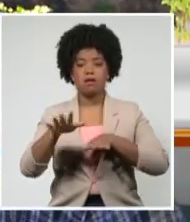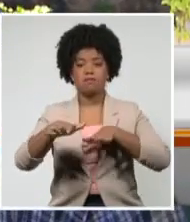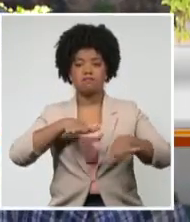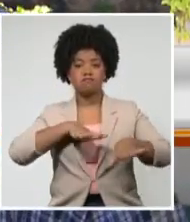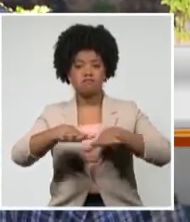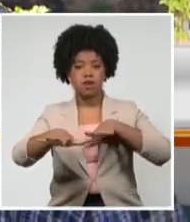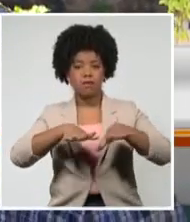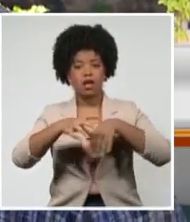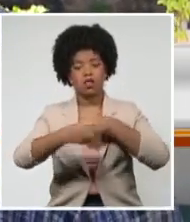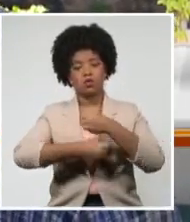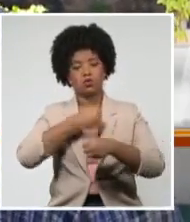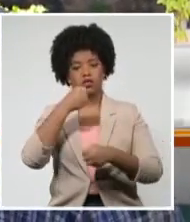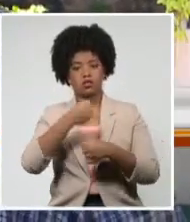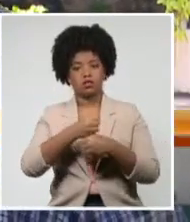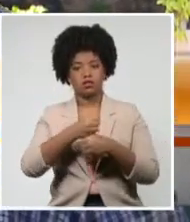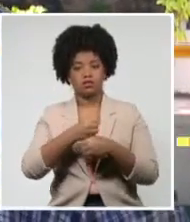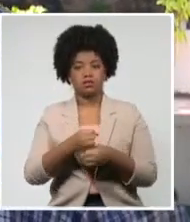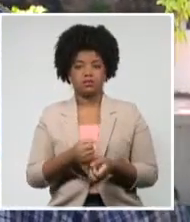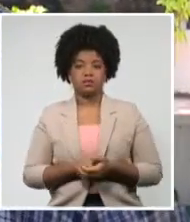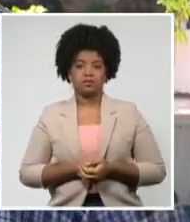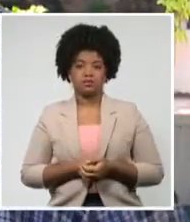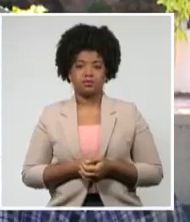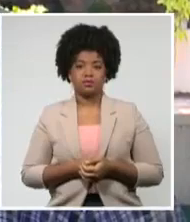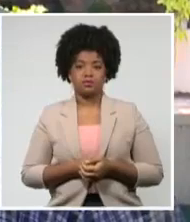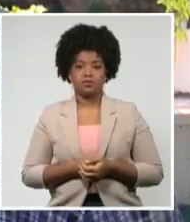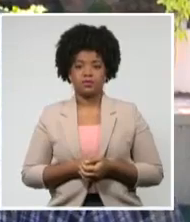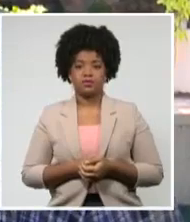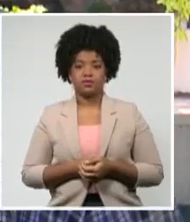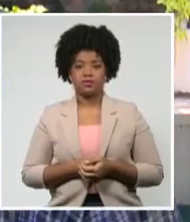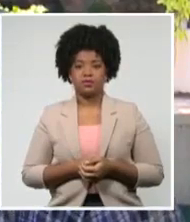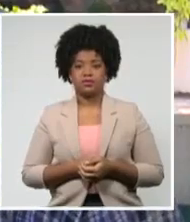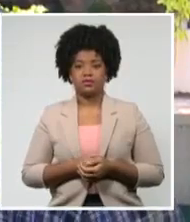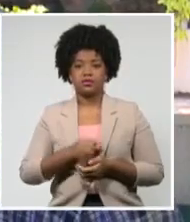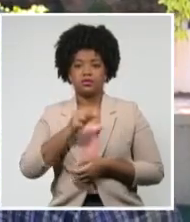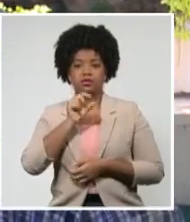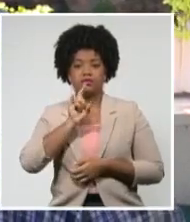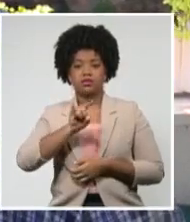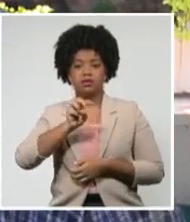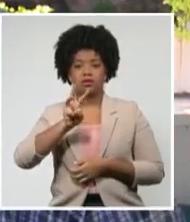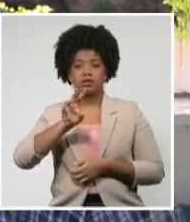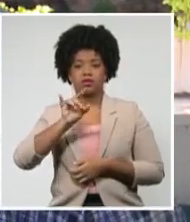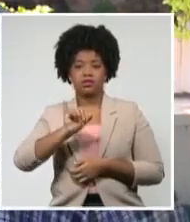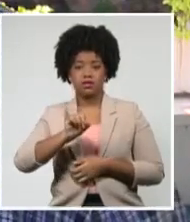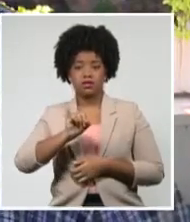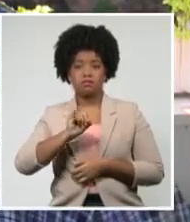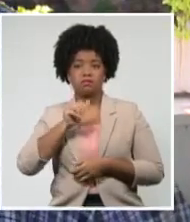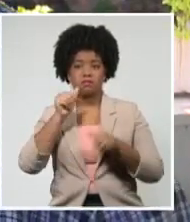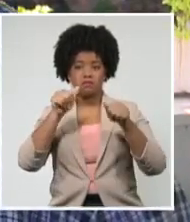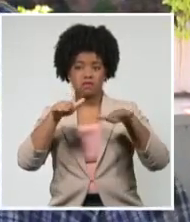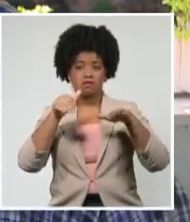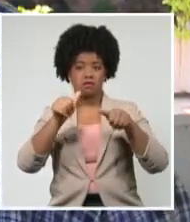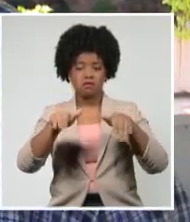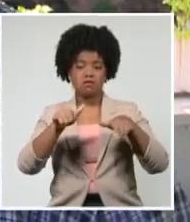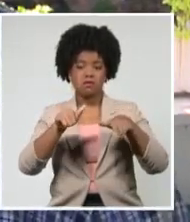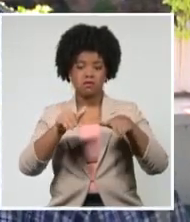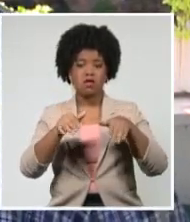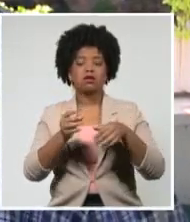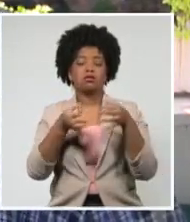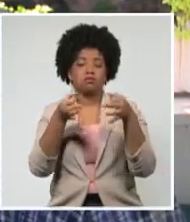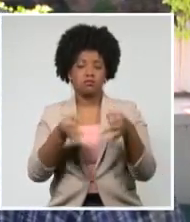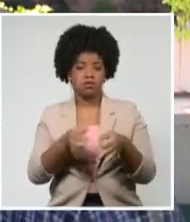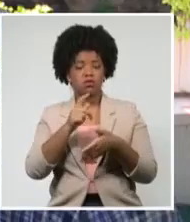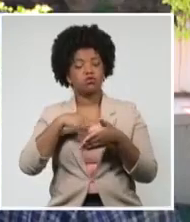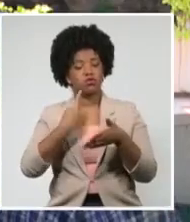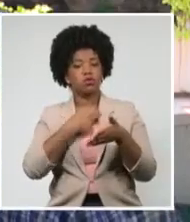su utilización. Y de los 936 parques, la estrategia está dada en recuperarlo, en un plan de prerecuperación que tenemos,